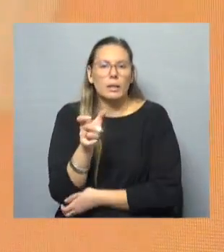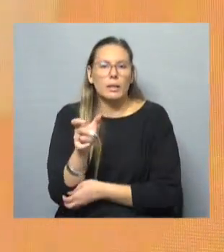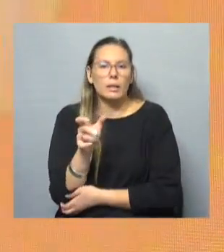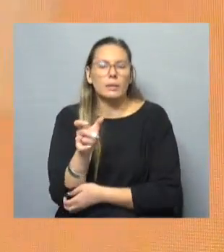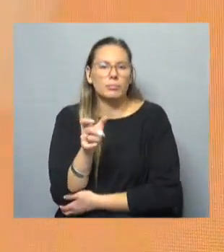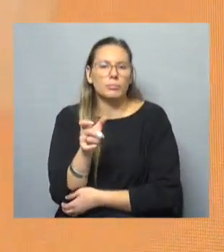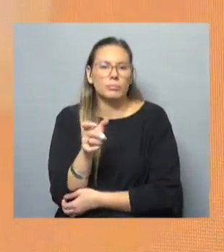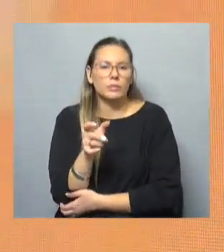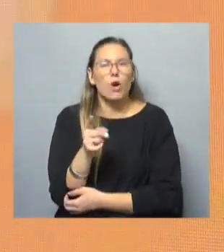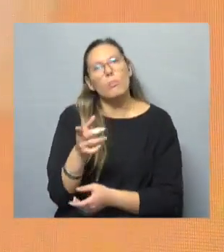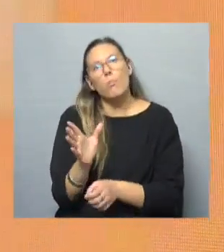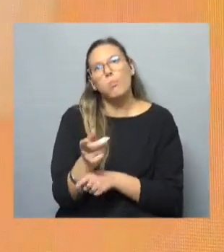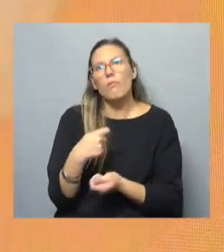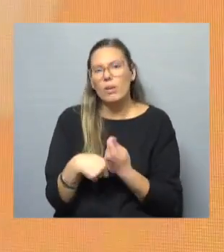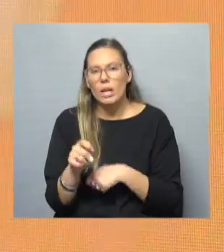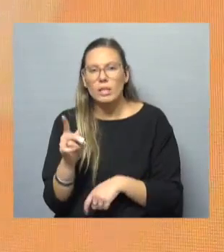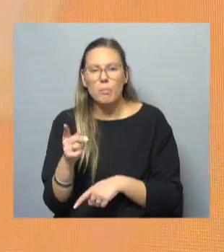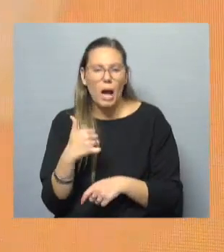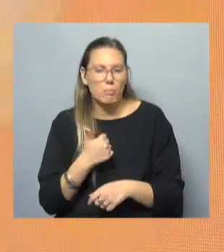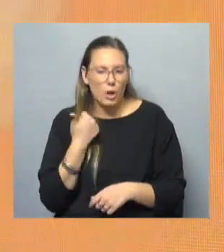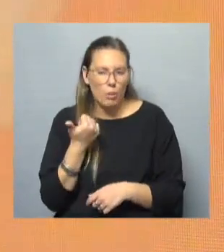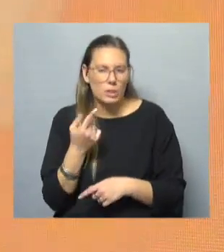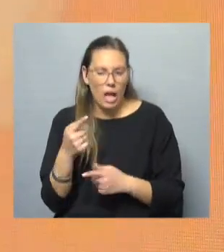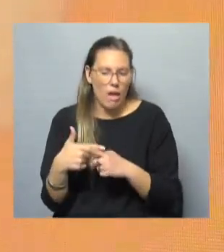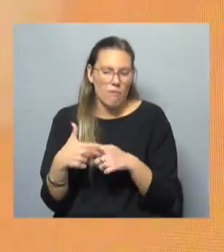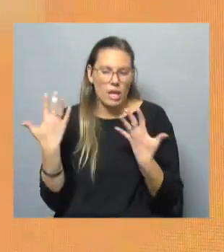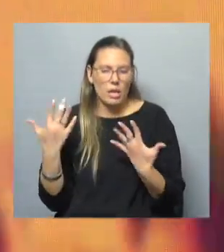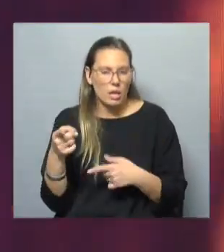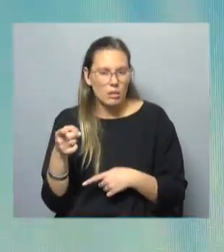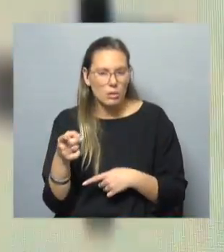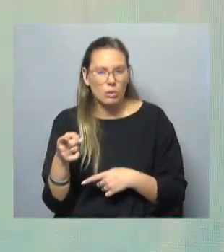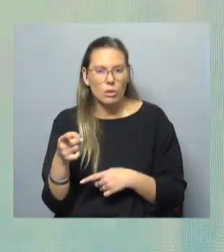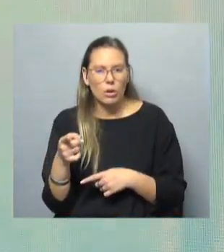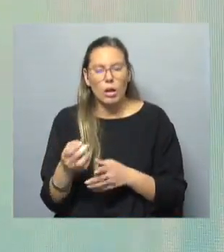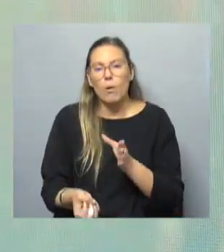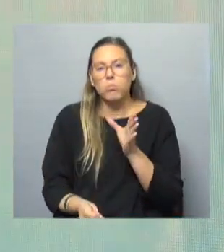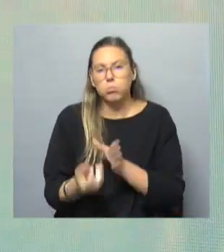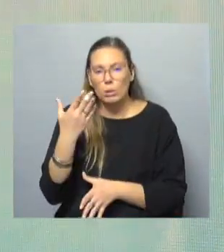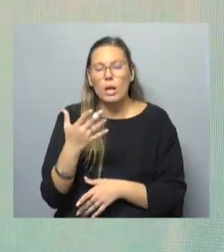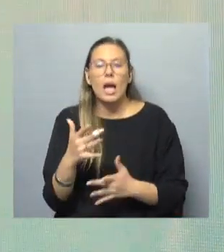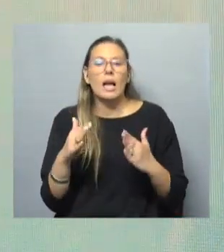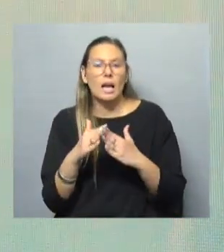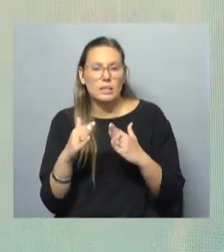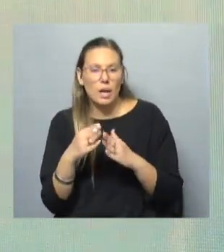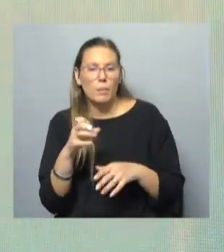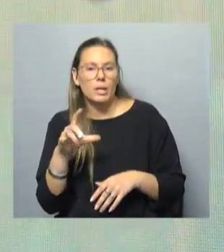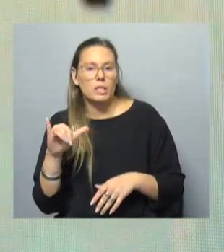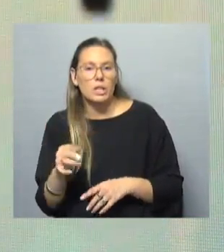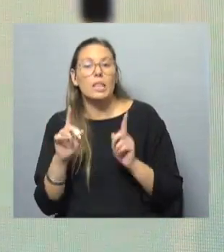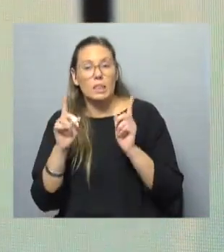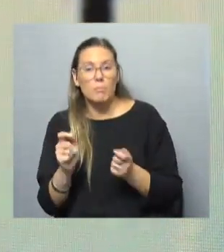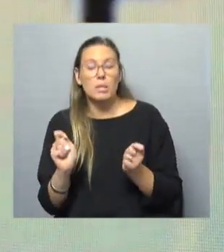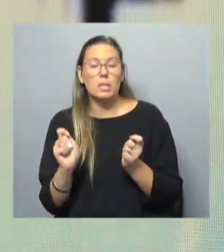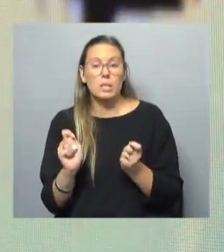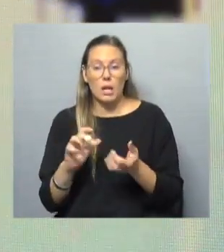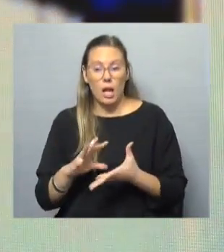como comercial, pero como para vender como su evento. Entonces ella crea la House of La Bella, que también todo eso se transforma